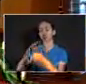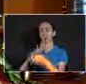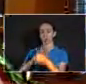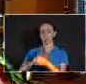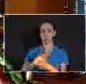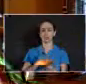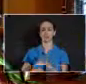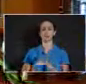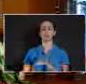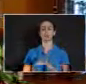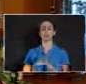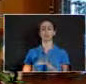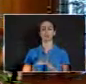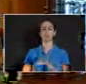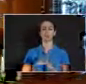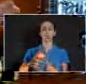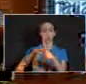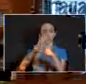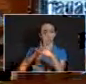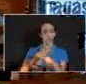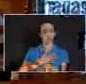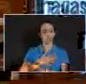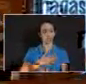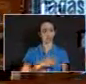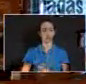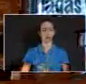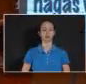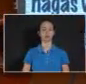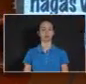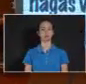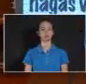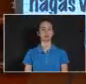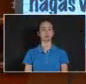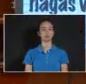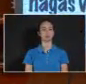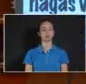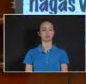Guárdese. Guárdese, guárdese.